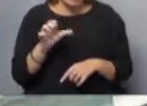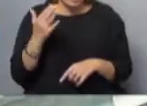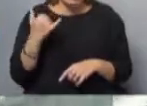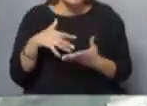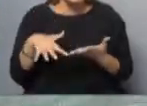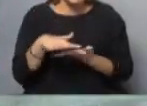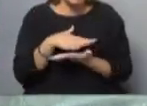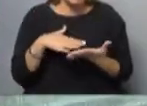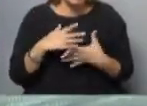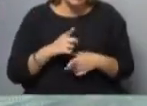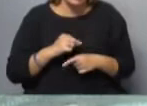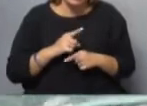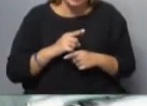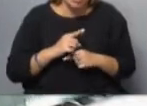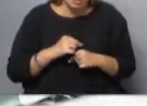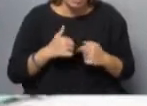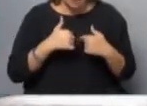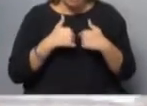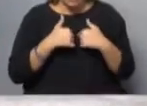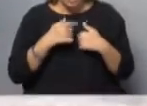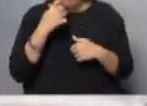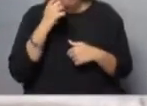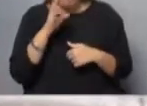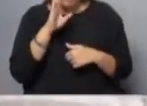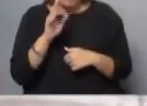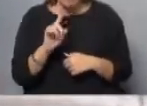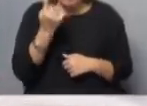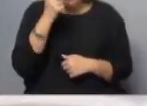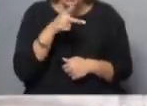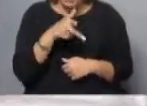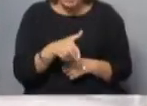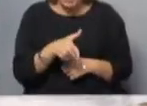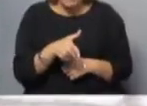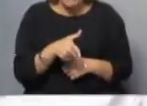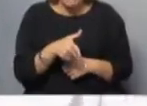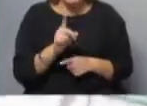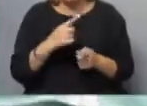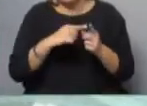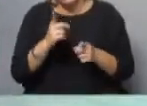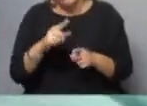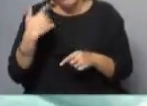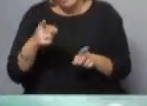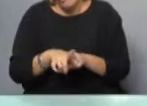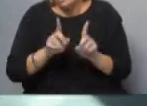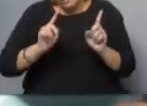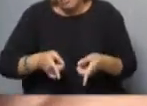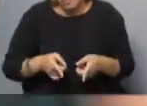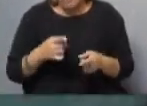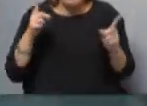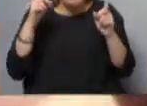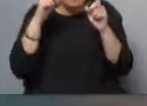una situación muy dolorosa, tanto para nosotros que éramos padres primerizos, y si no hubiésemos sido también. Fue muy difícil afrontar